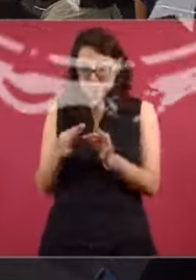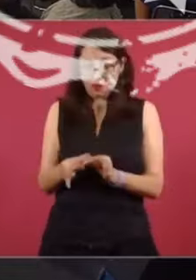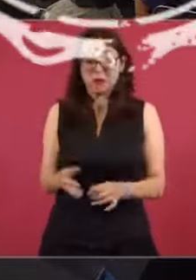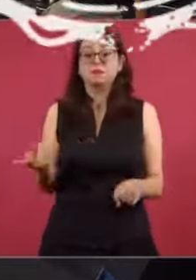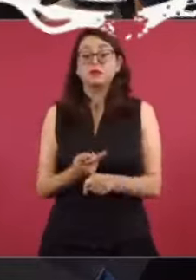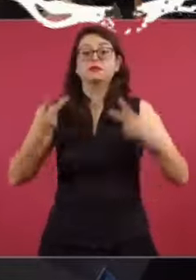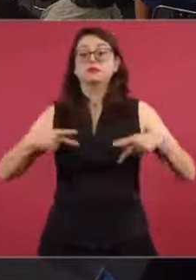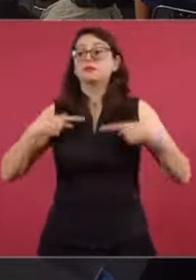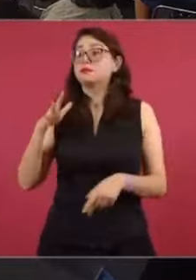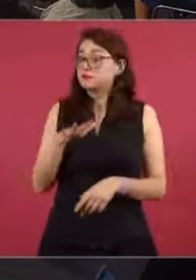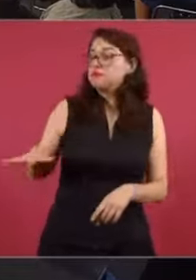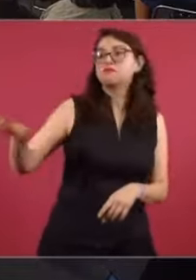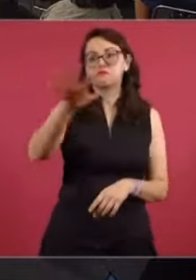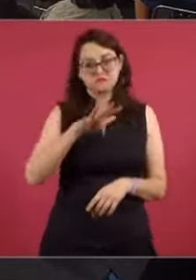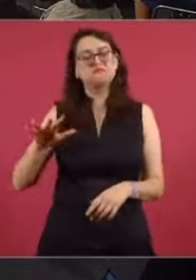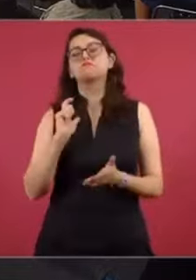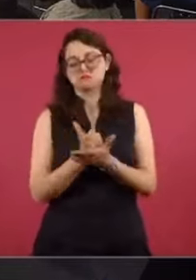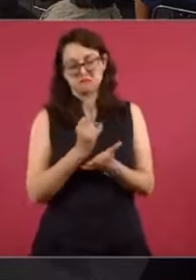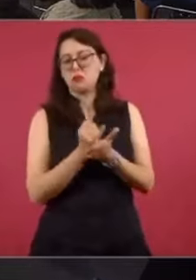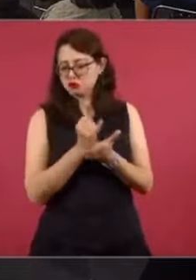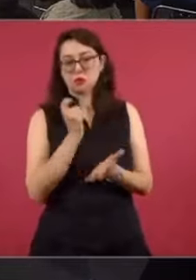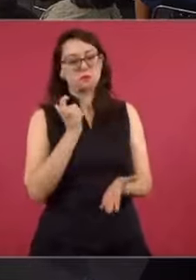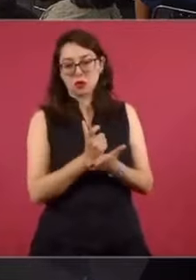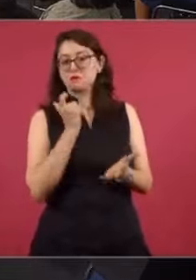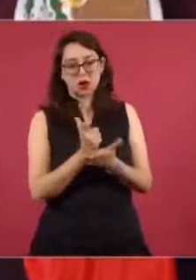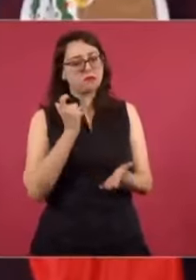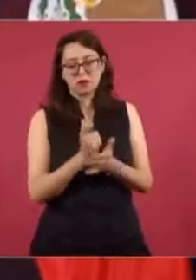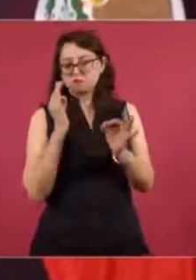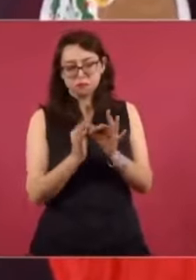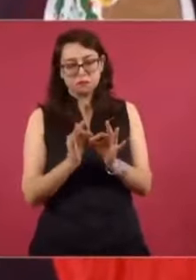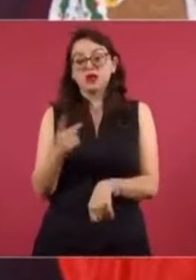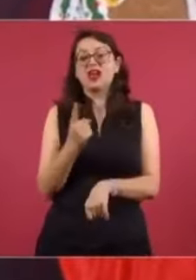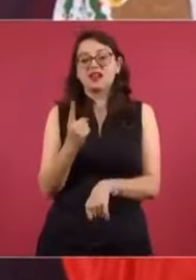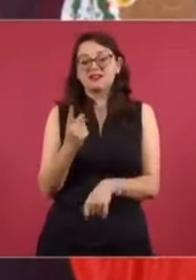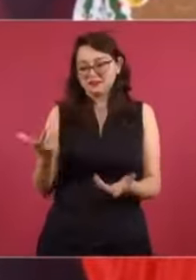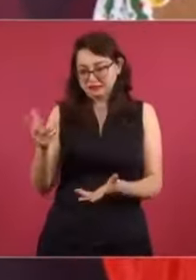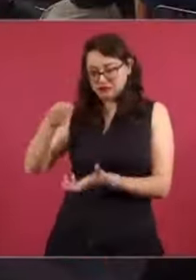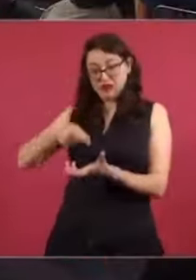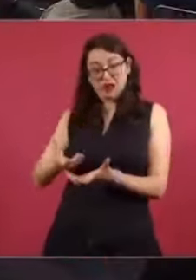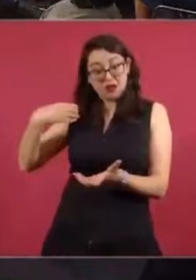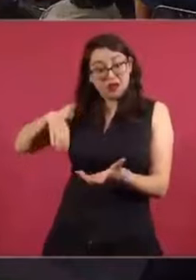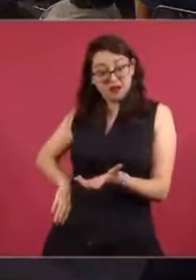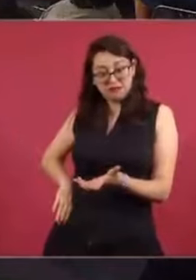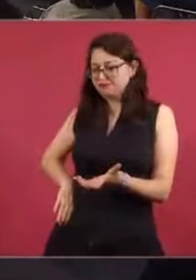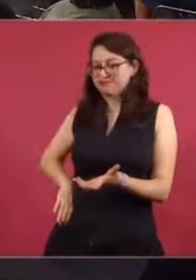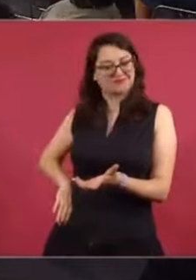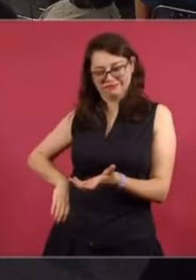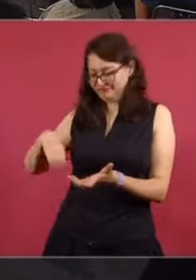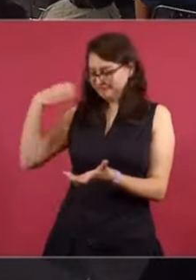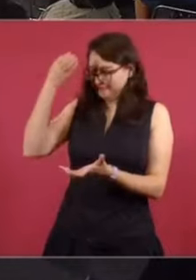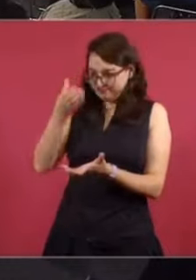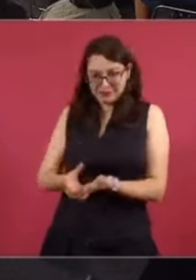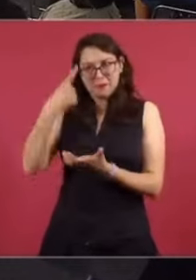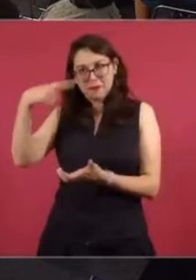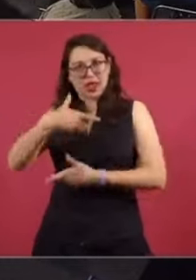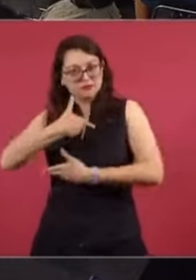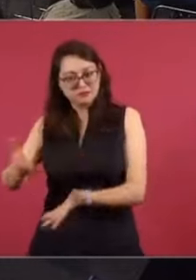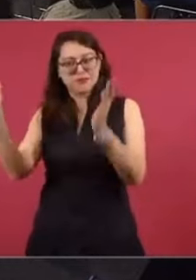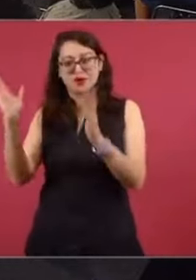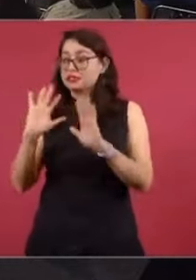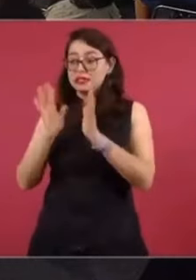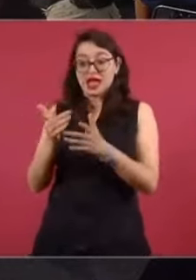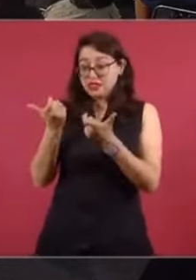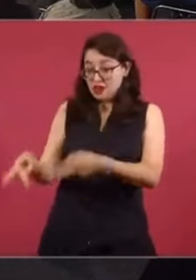Primero, los ciudadanos se están portando muy bien, todos están contribuyendo. Más saben que su dinero o lo que aportan no va a parar a unas cuantas manos. No se lo